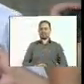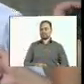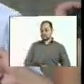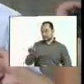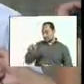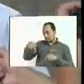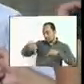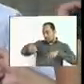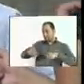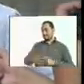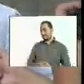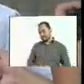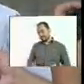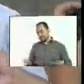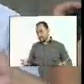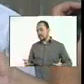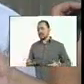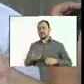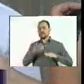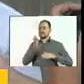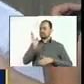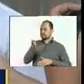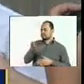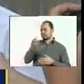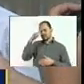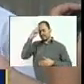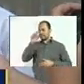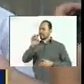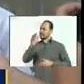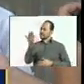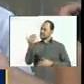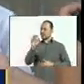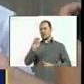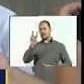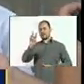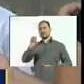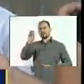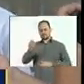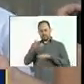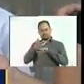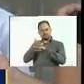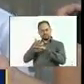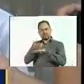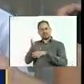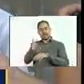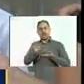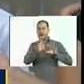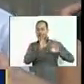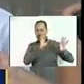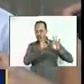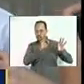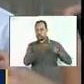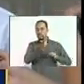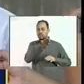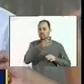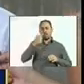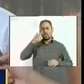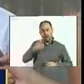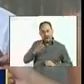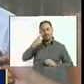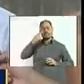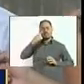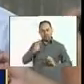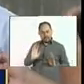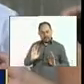bueno, han estado trabajando el 15, máximo el 20%. Hay algunas rutas que han estado probando a